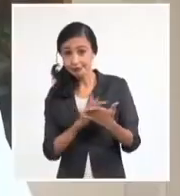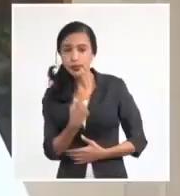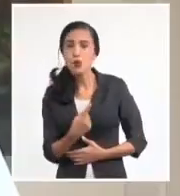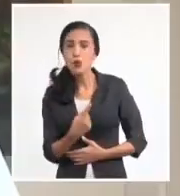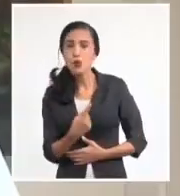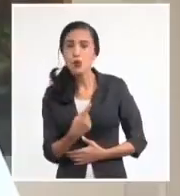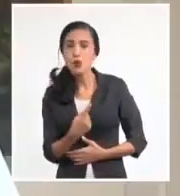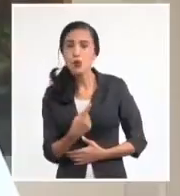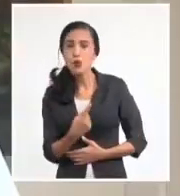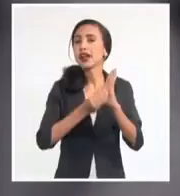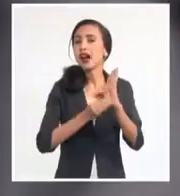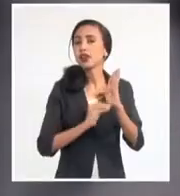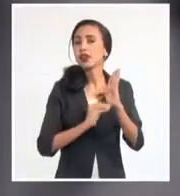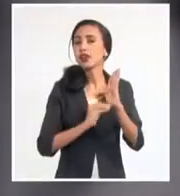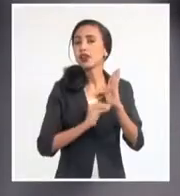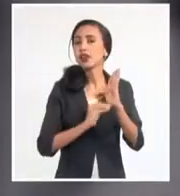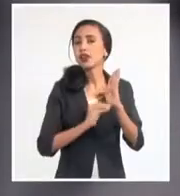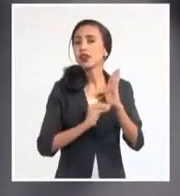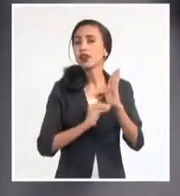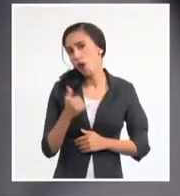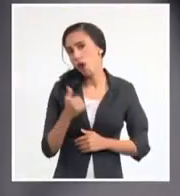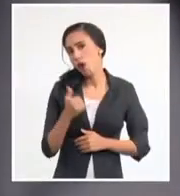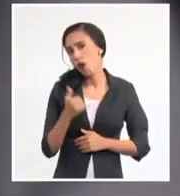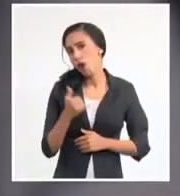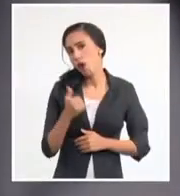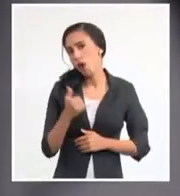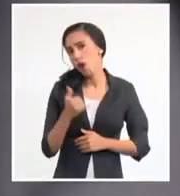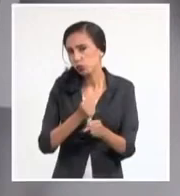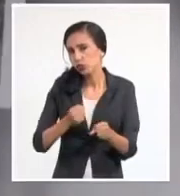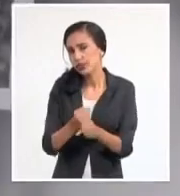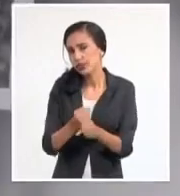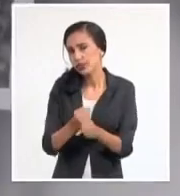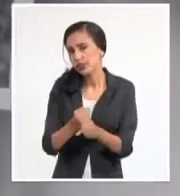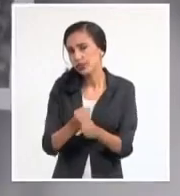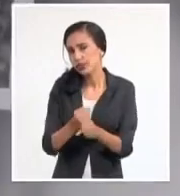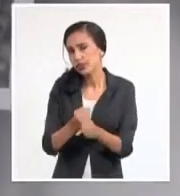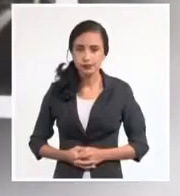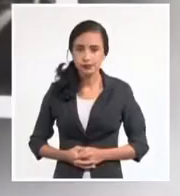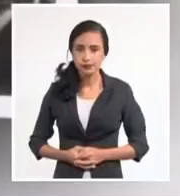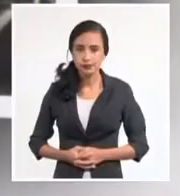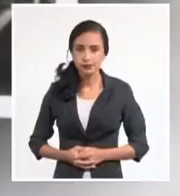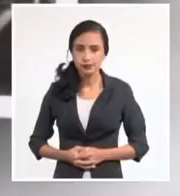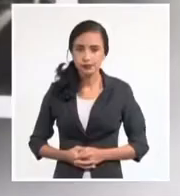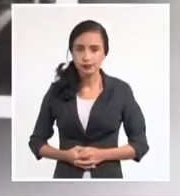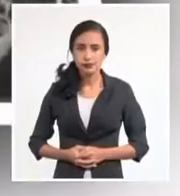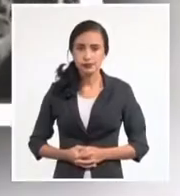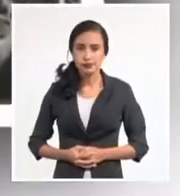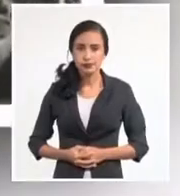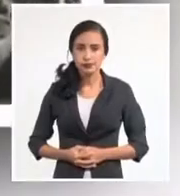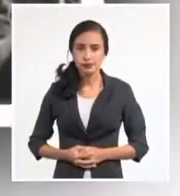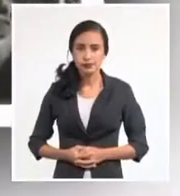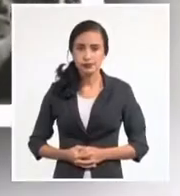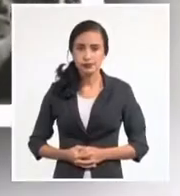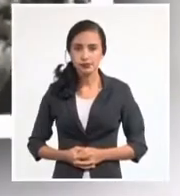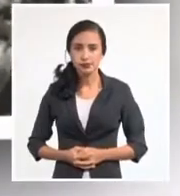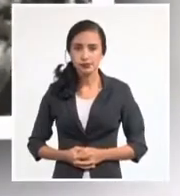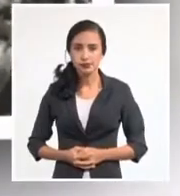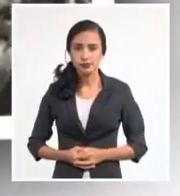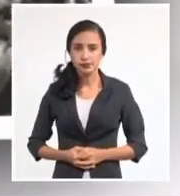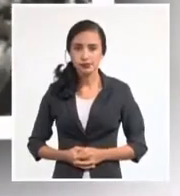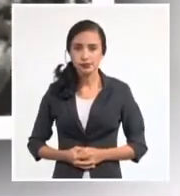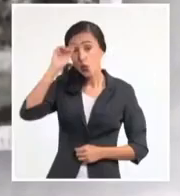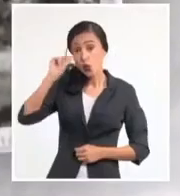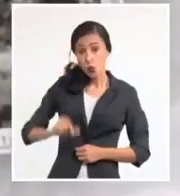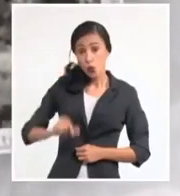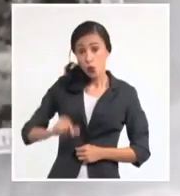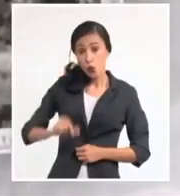visita para sistema Android. Sobre el cubano que nació rebelde y